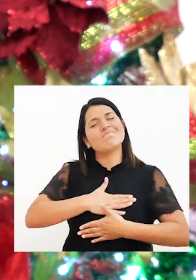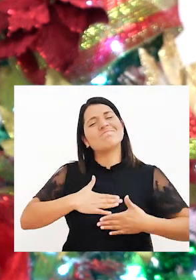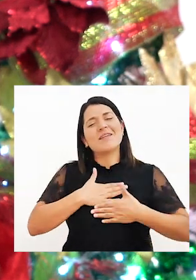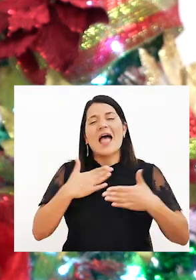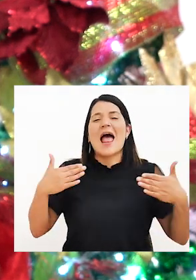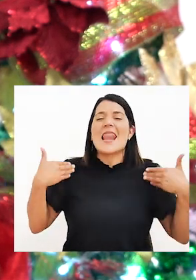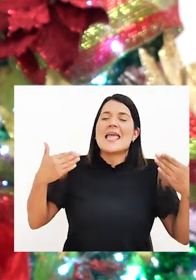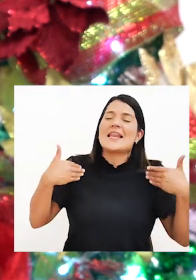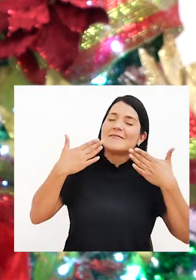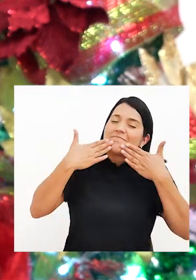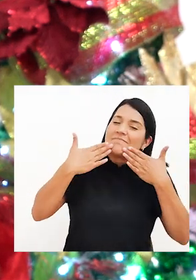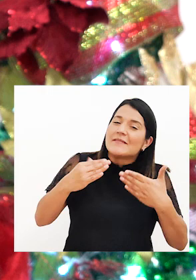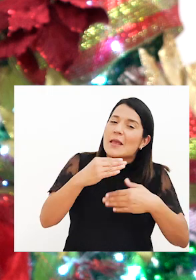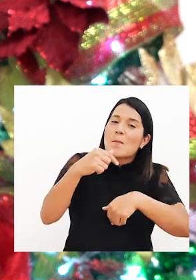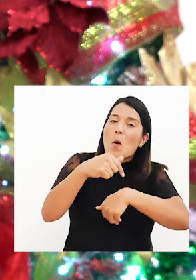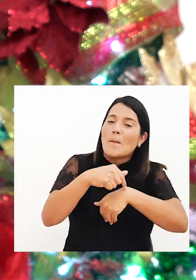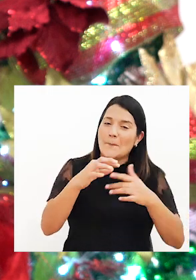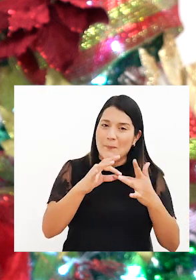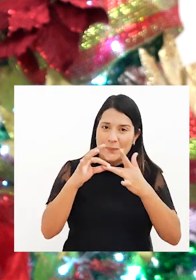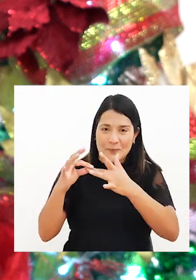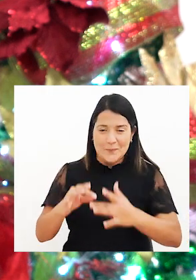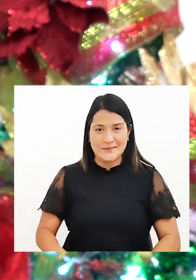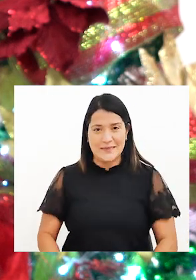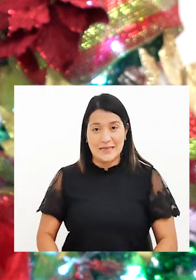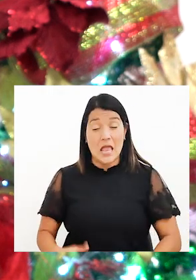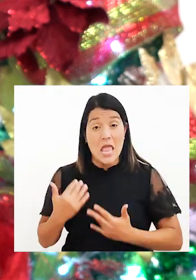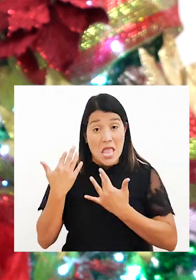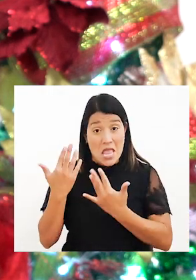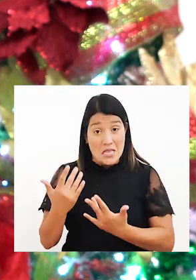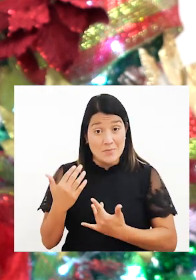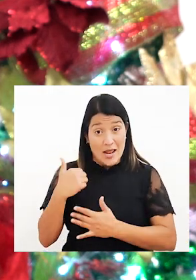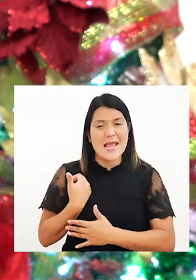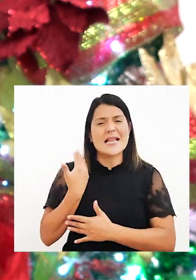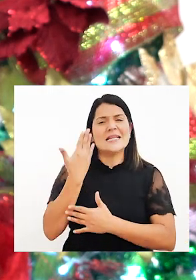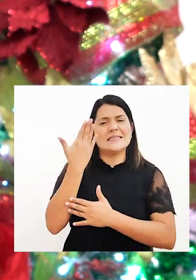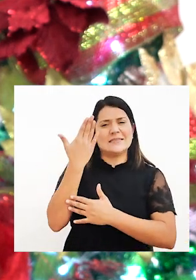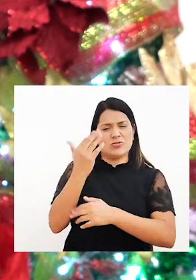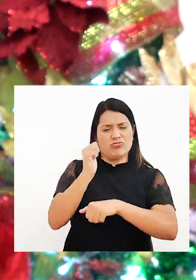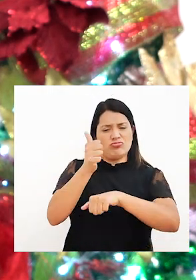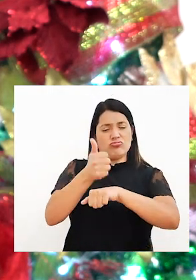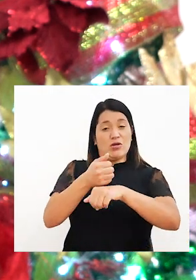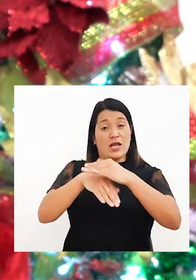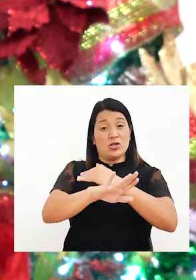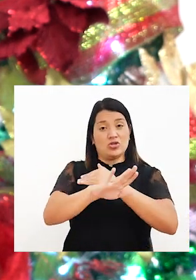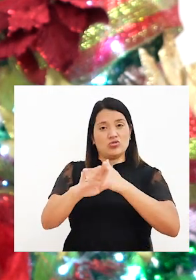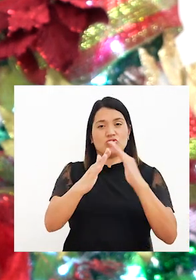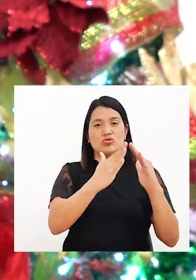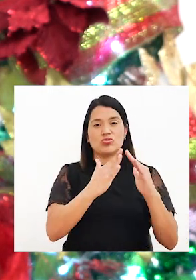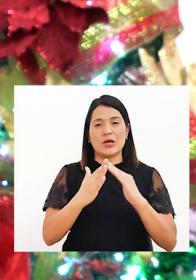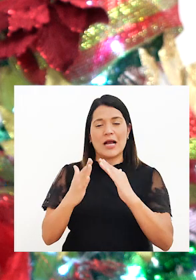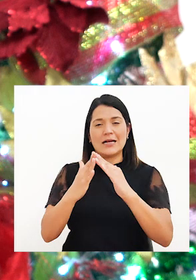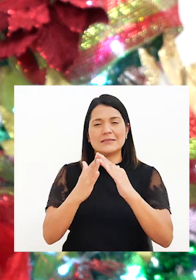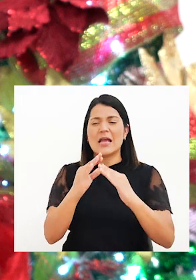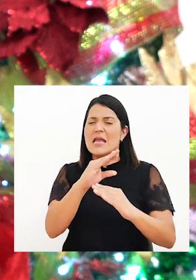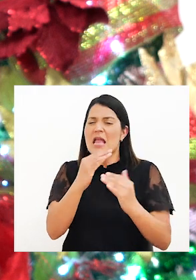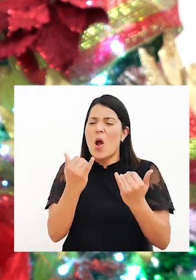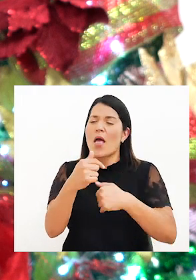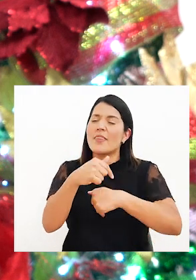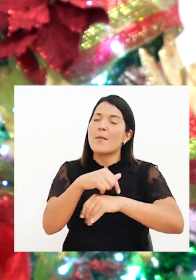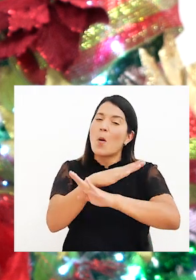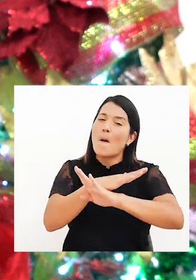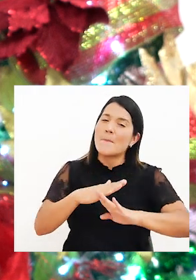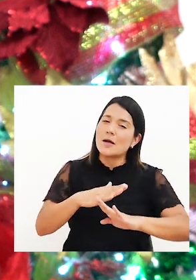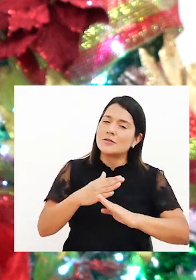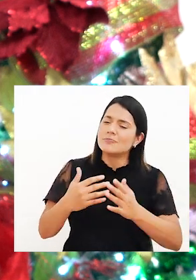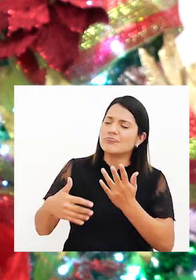alegría, gratitud y momentos especiales. Esperamos que el Señor reine en sus hogares y que sea un tiempo de paz y armonía